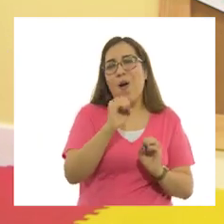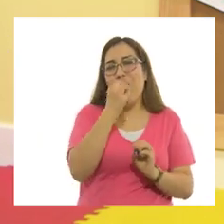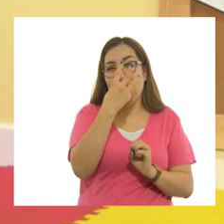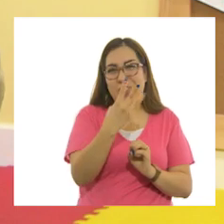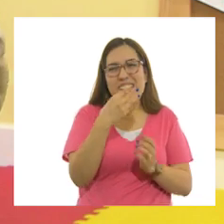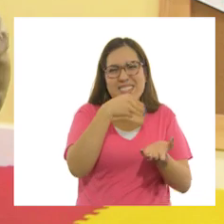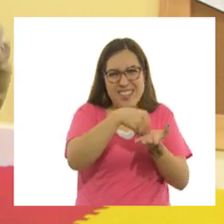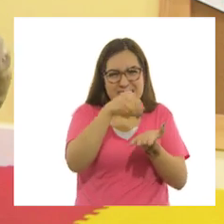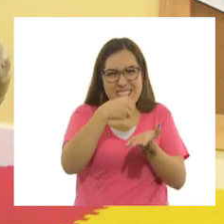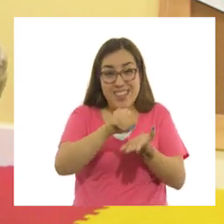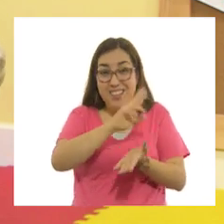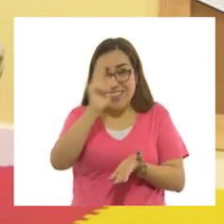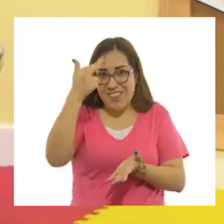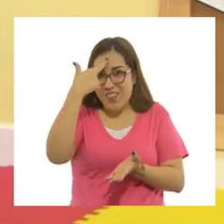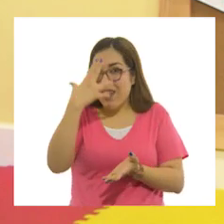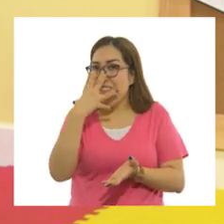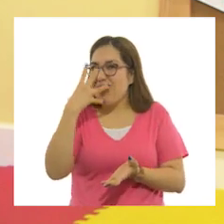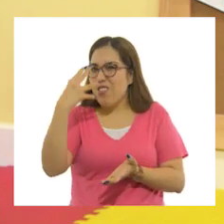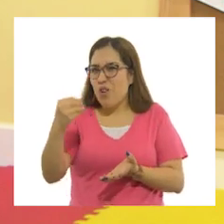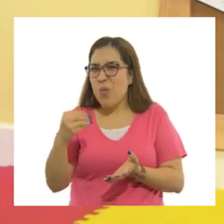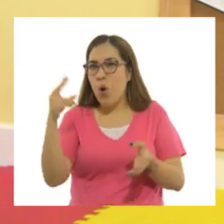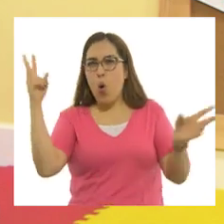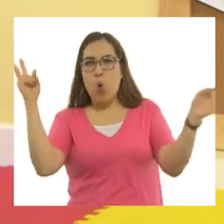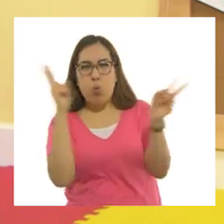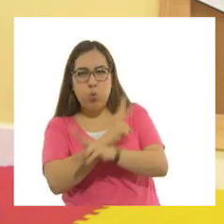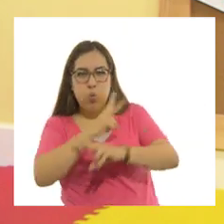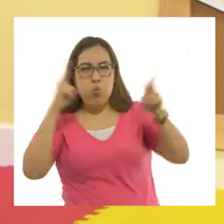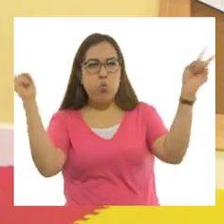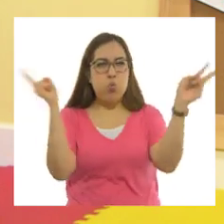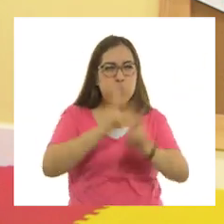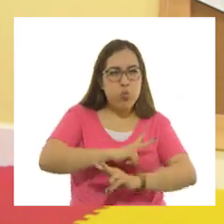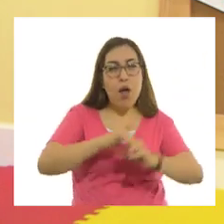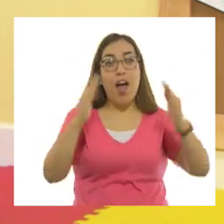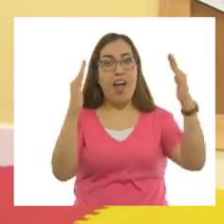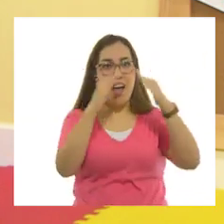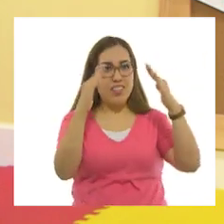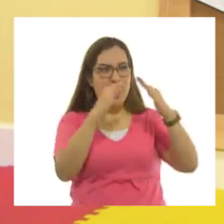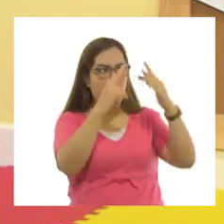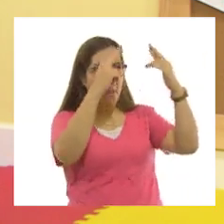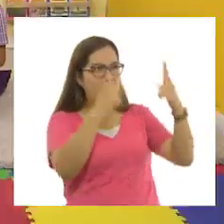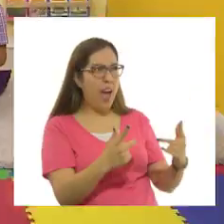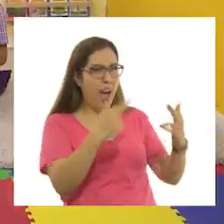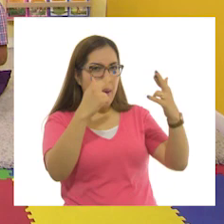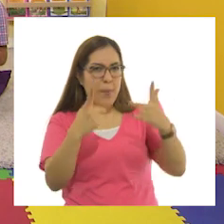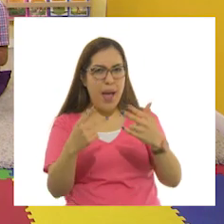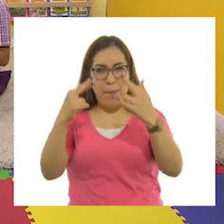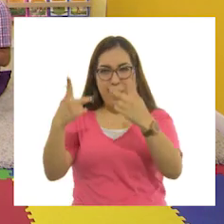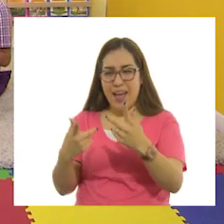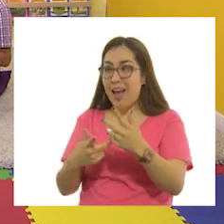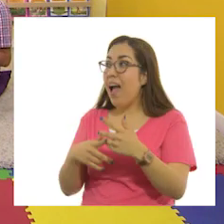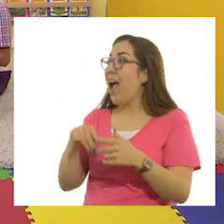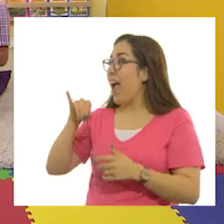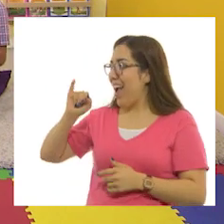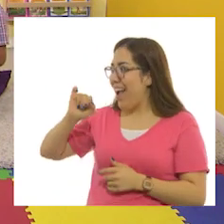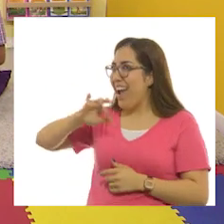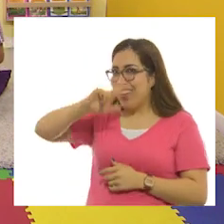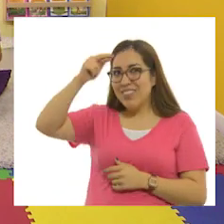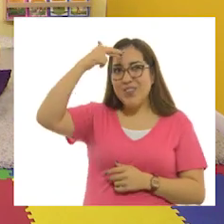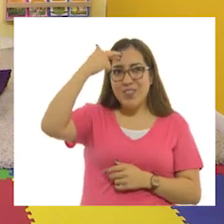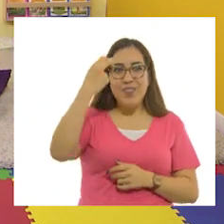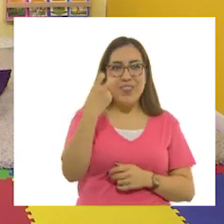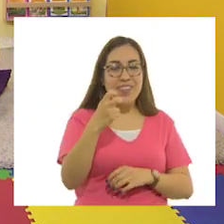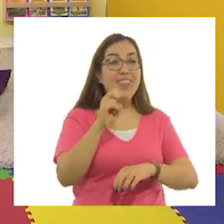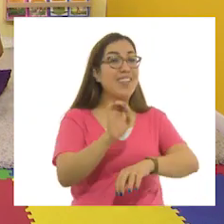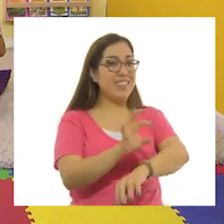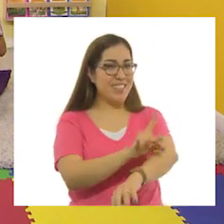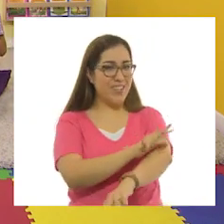decía soplar y sopló a causa de rivales así es muy emocionante